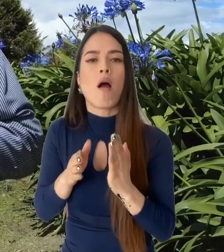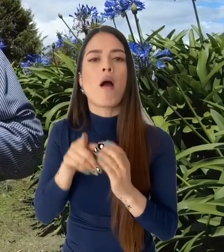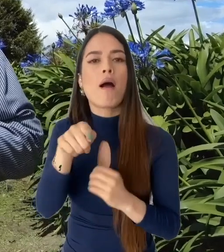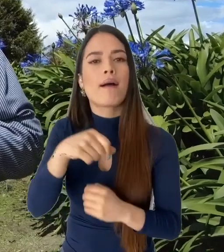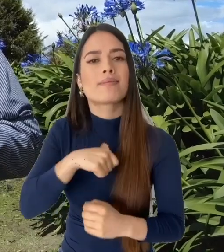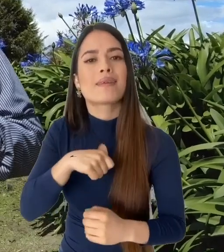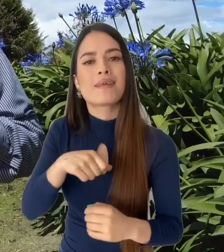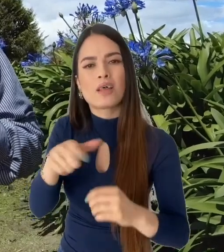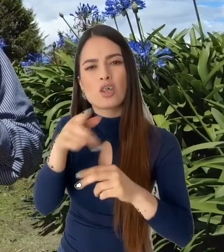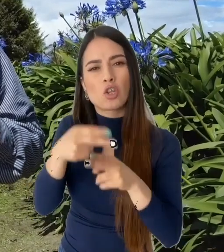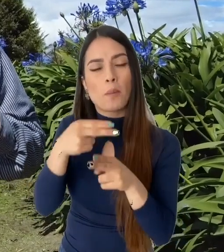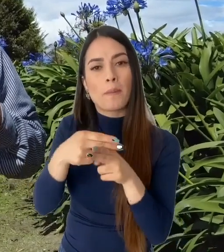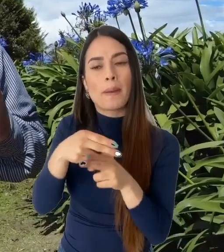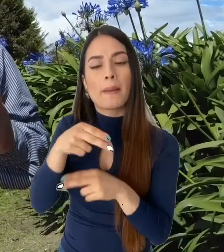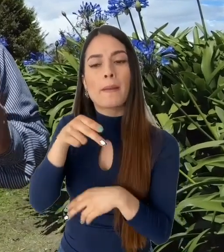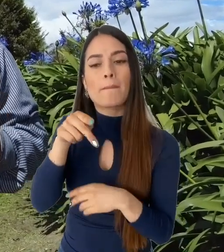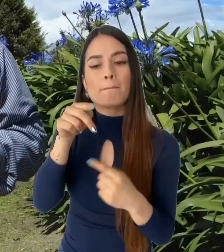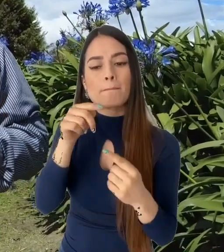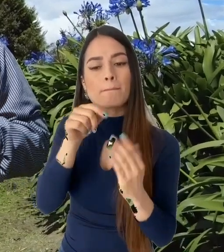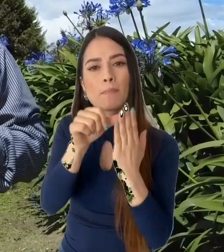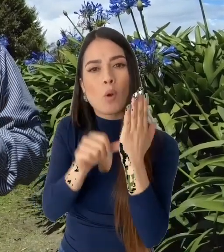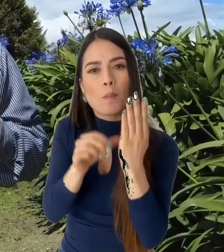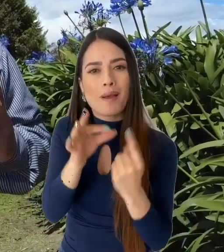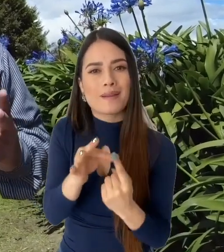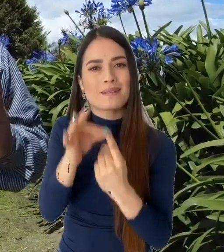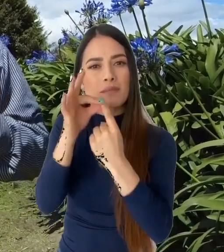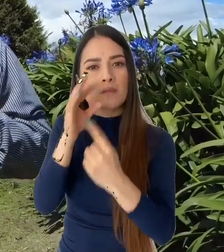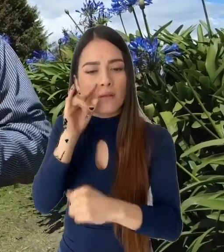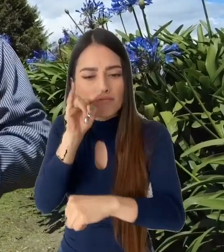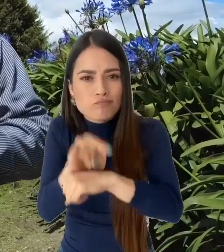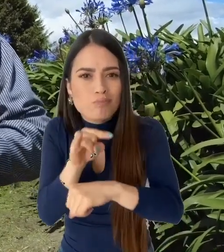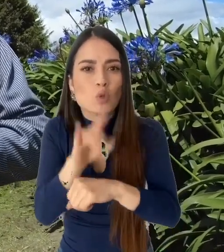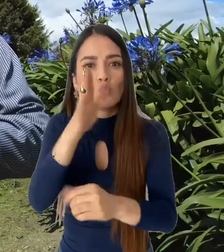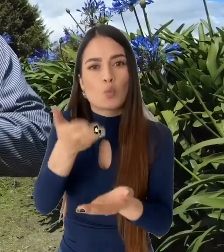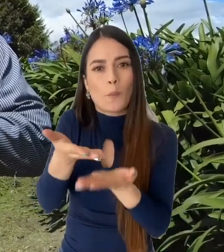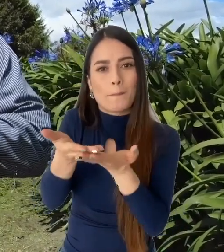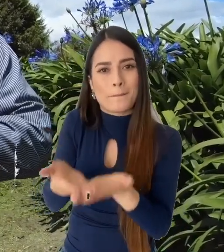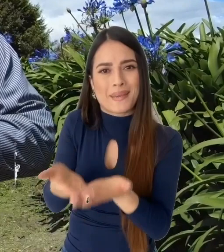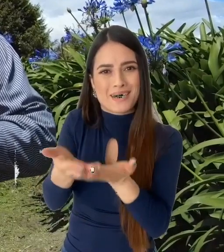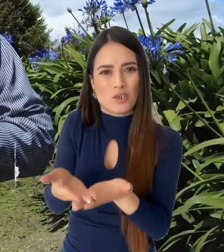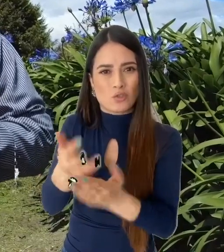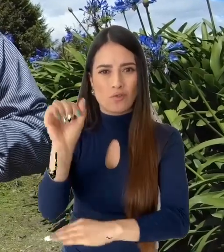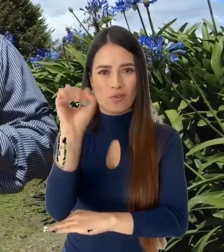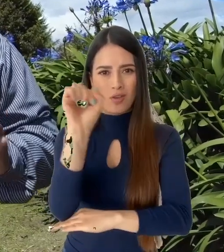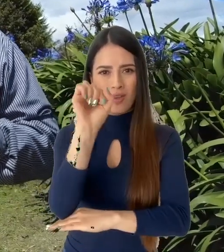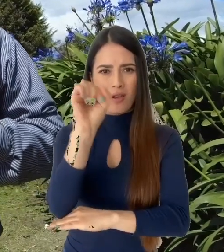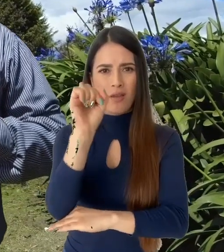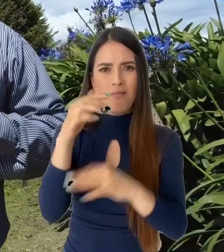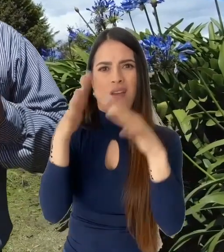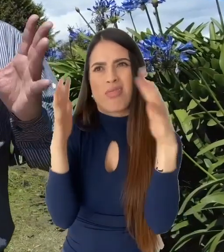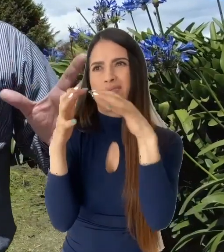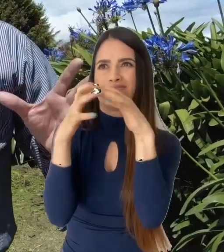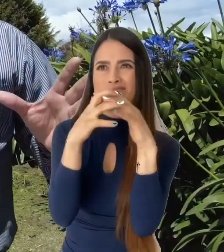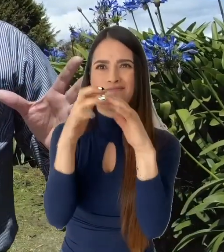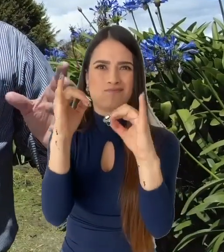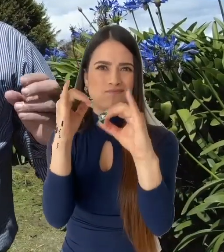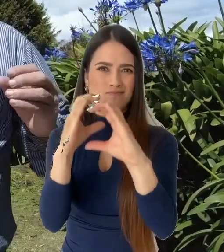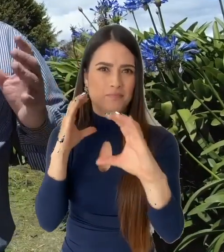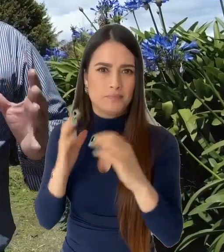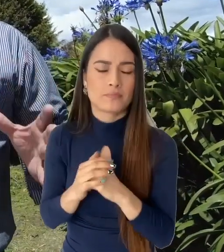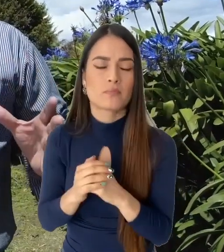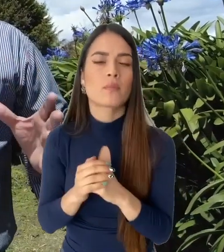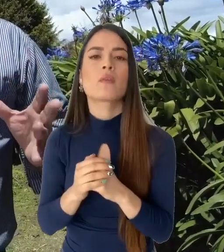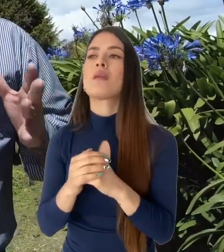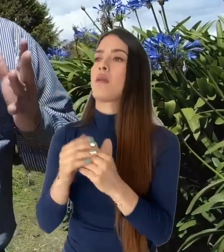tenemos el programa especial peso fotograma especial de supervisión del control al sobrepeso el cual tiene dos esquemas